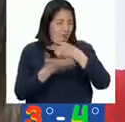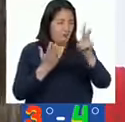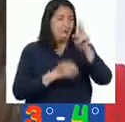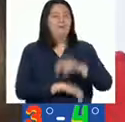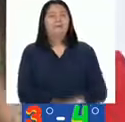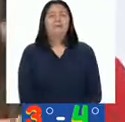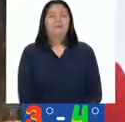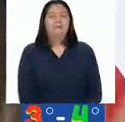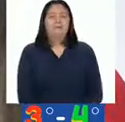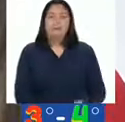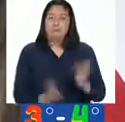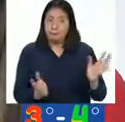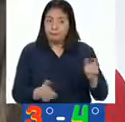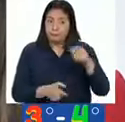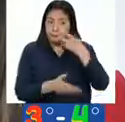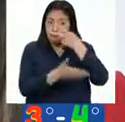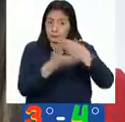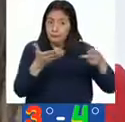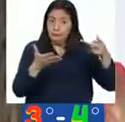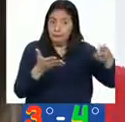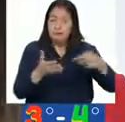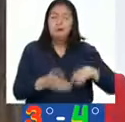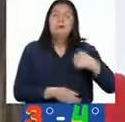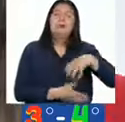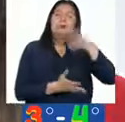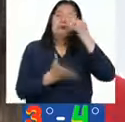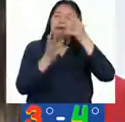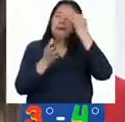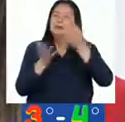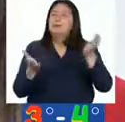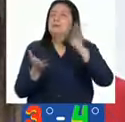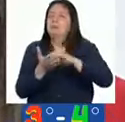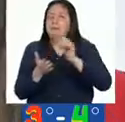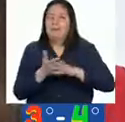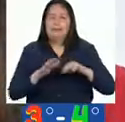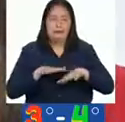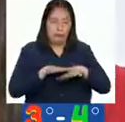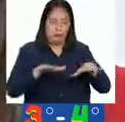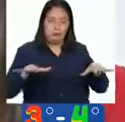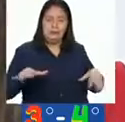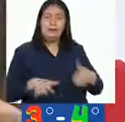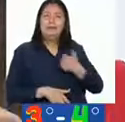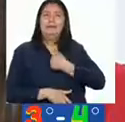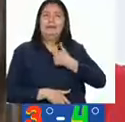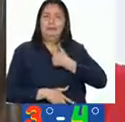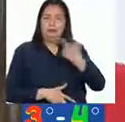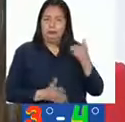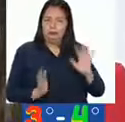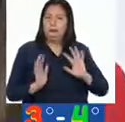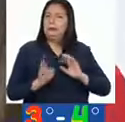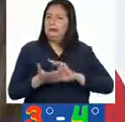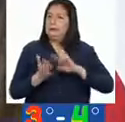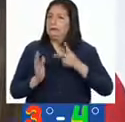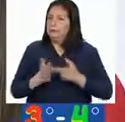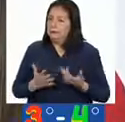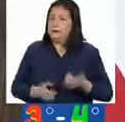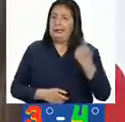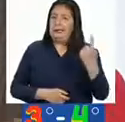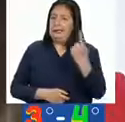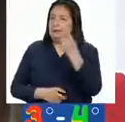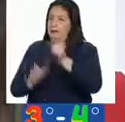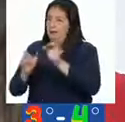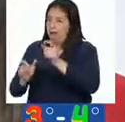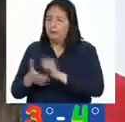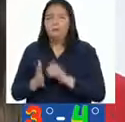2 semanas. Durante estas 2 semanas conoceremos más sobre nuestro espacio personal, es decir, el espacio que tenemos cada